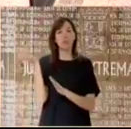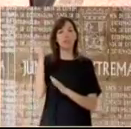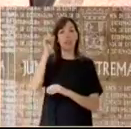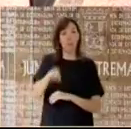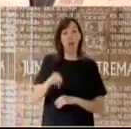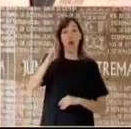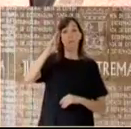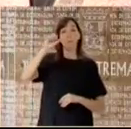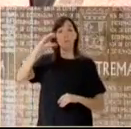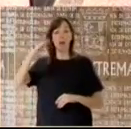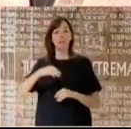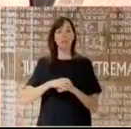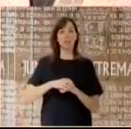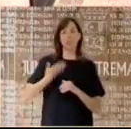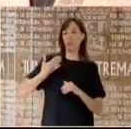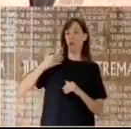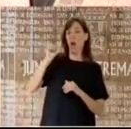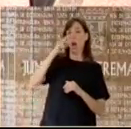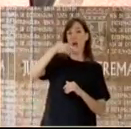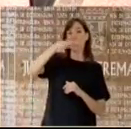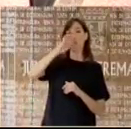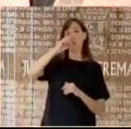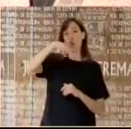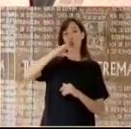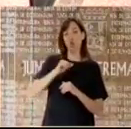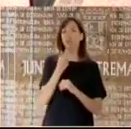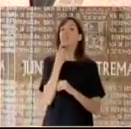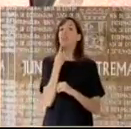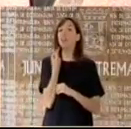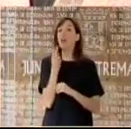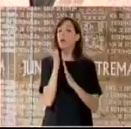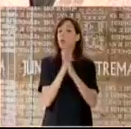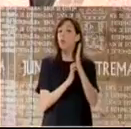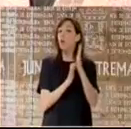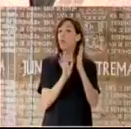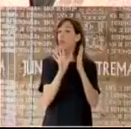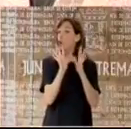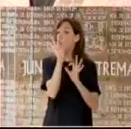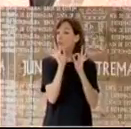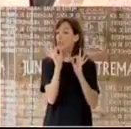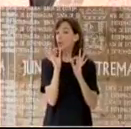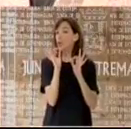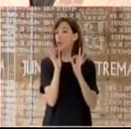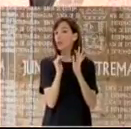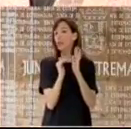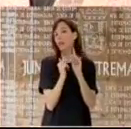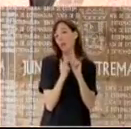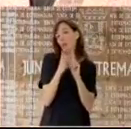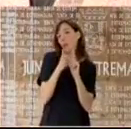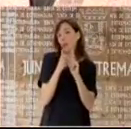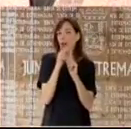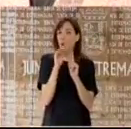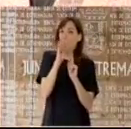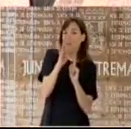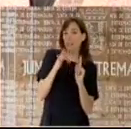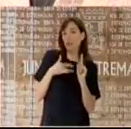Cuando estuvo aquí Antonio Tajani dijo que ese recorte del 5%, que se podría bajar algo, dejarlo en un 4 o